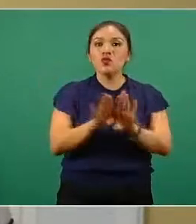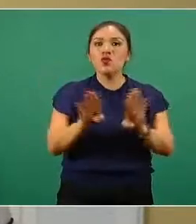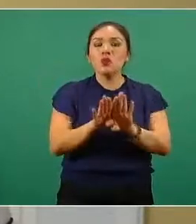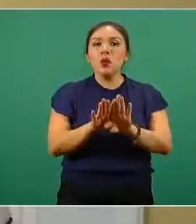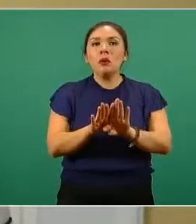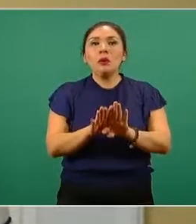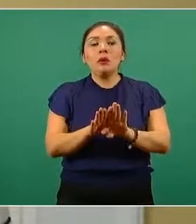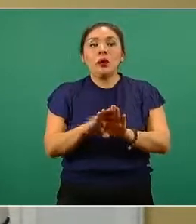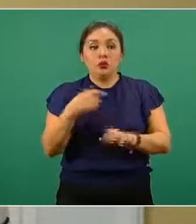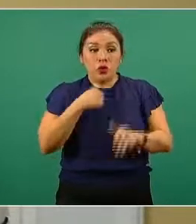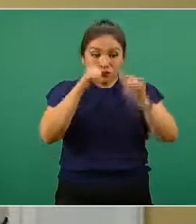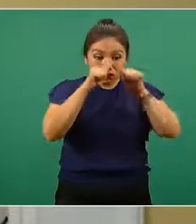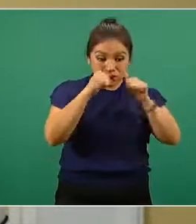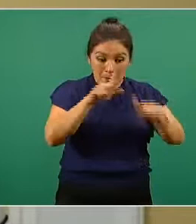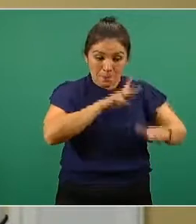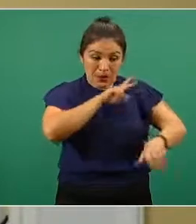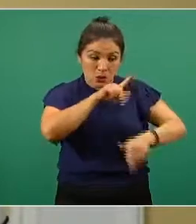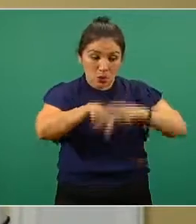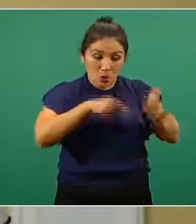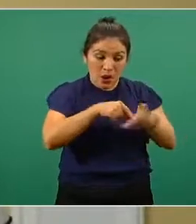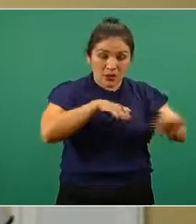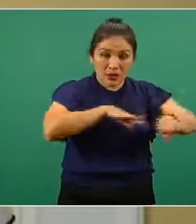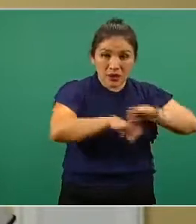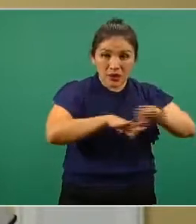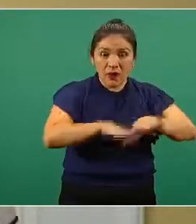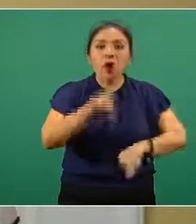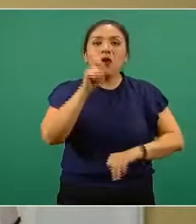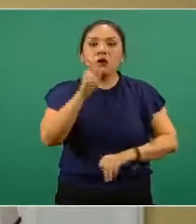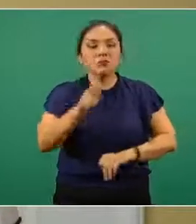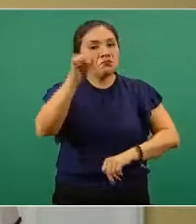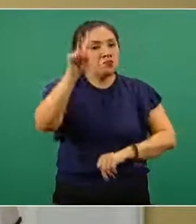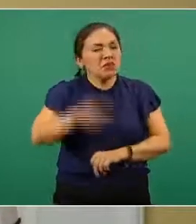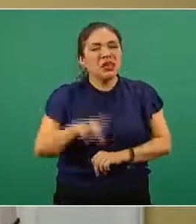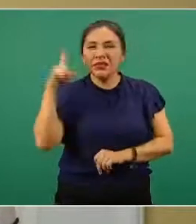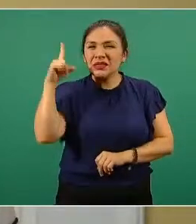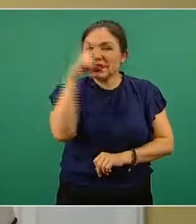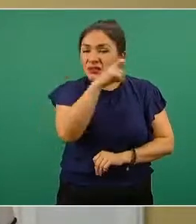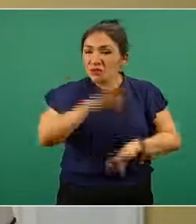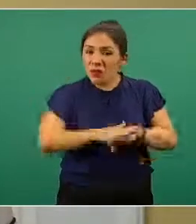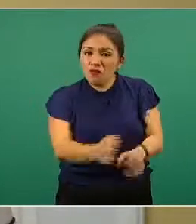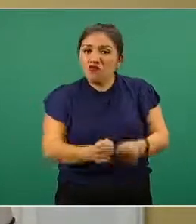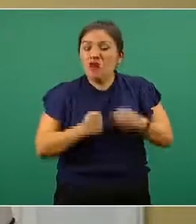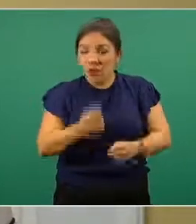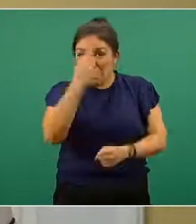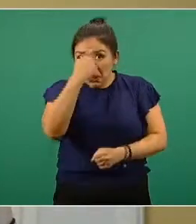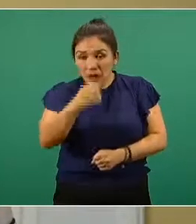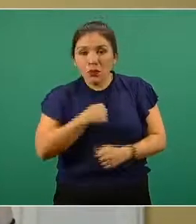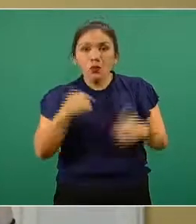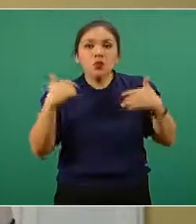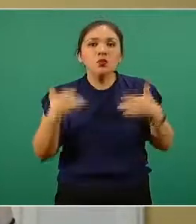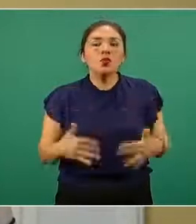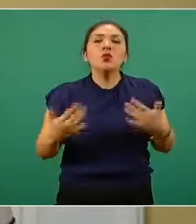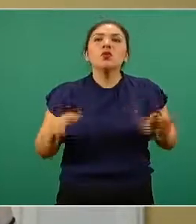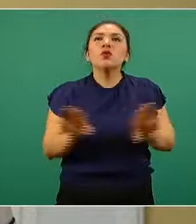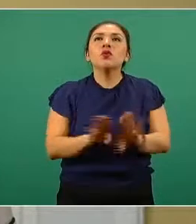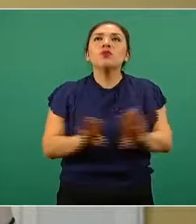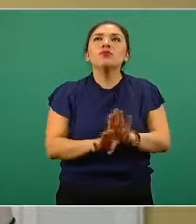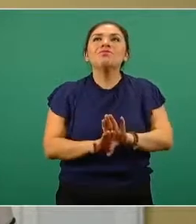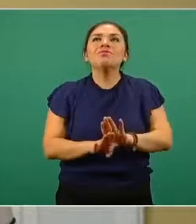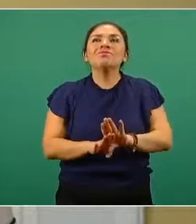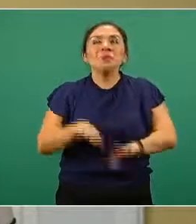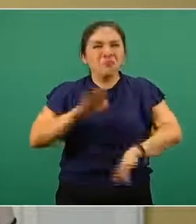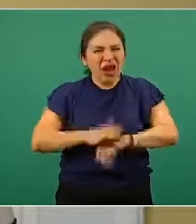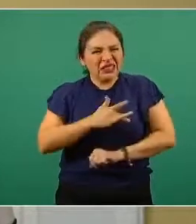el servicio fue pues muy difícil, muy fuerte, para mí fue muy,